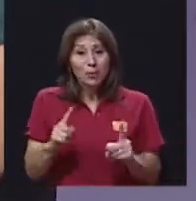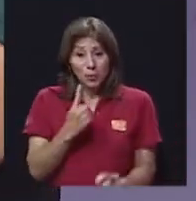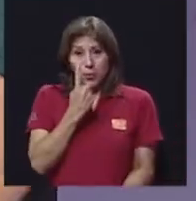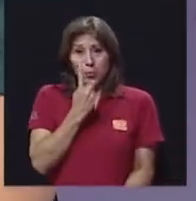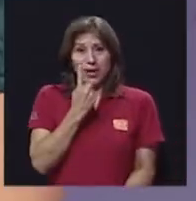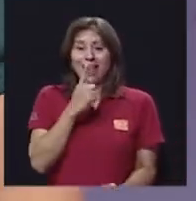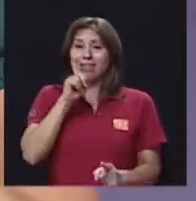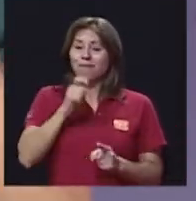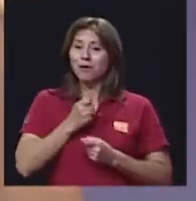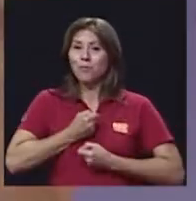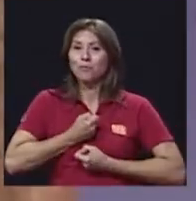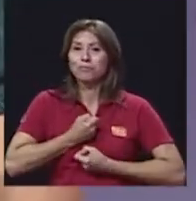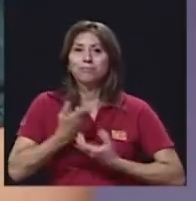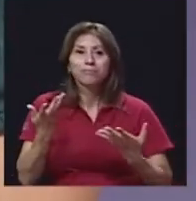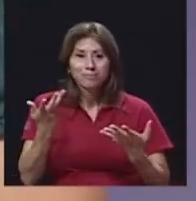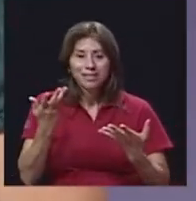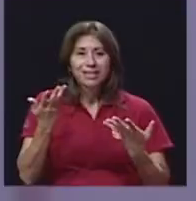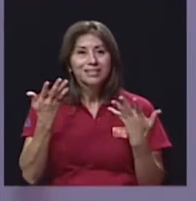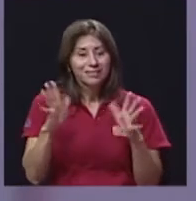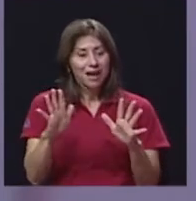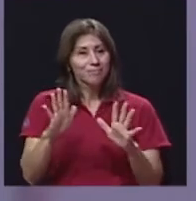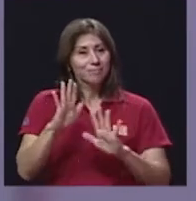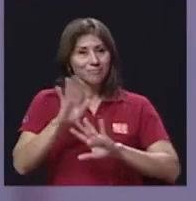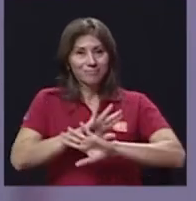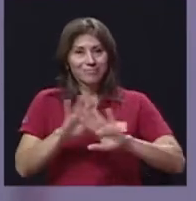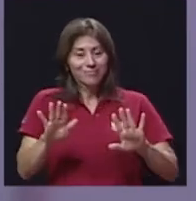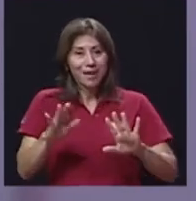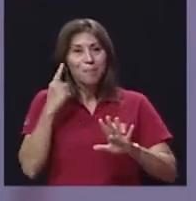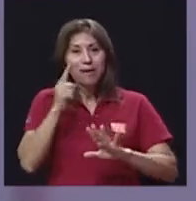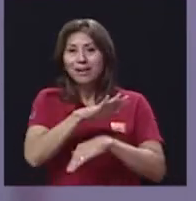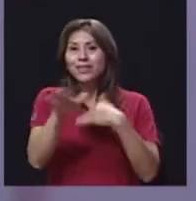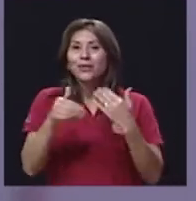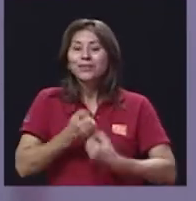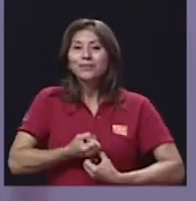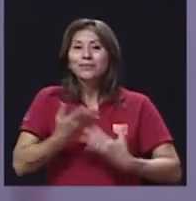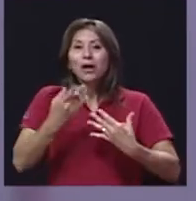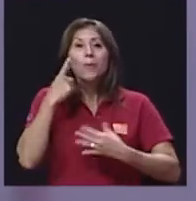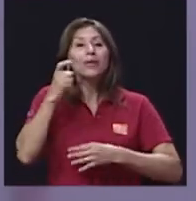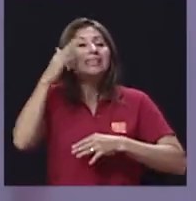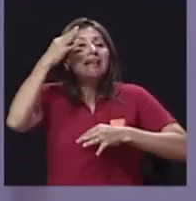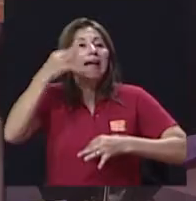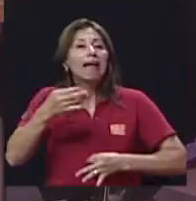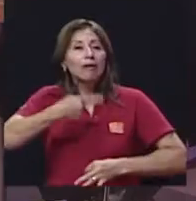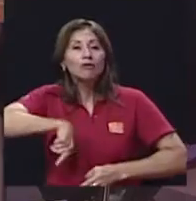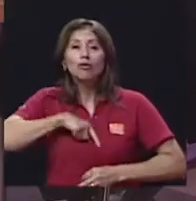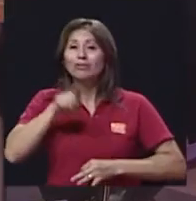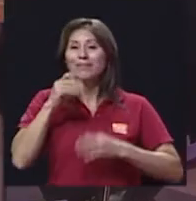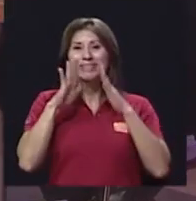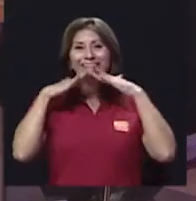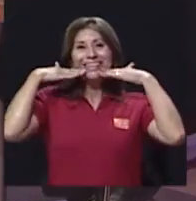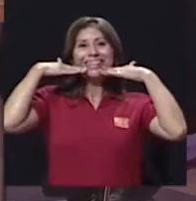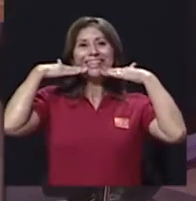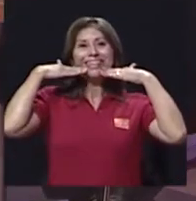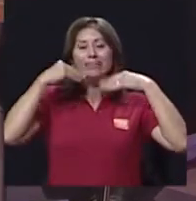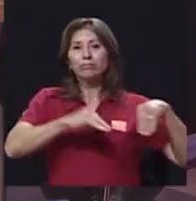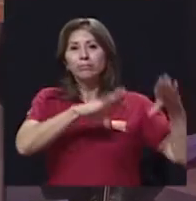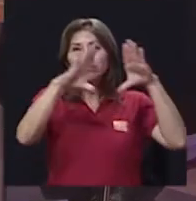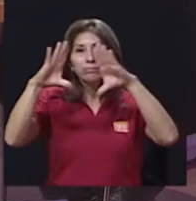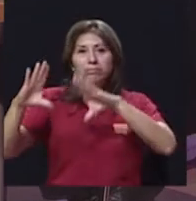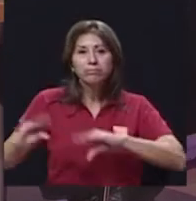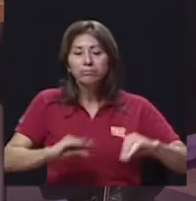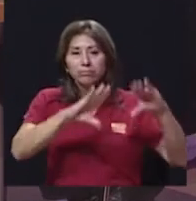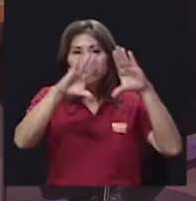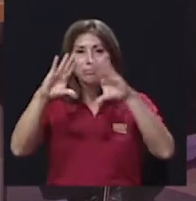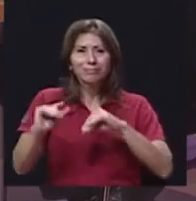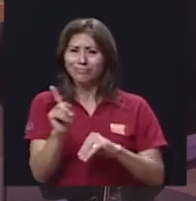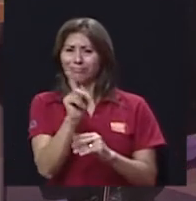romper justamente con esa idealización de la maternidad que tenemos que andar felices 24 horas y te después porque cabeza el disfraz de mamá la ley de iniciación